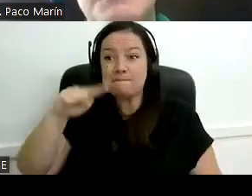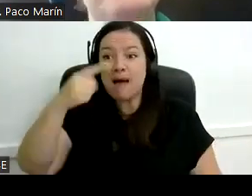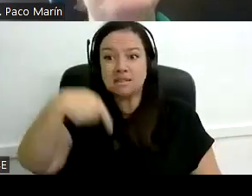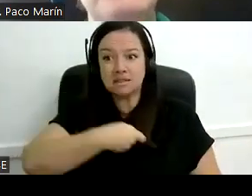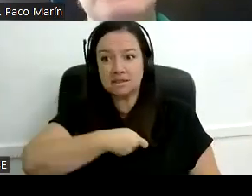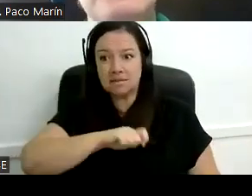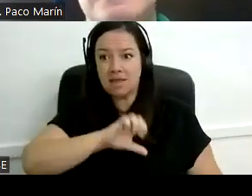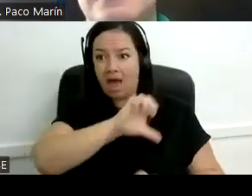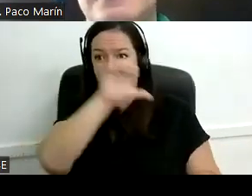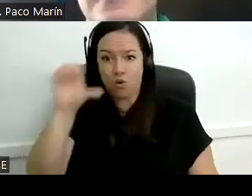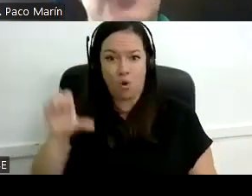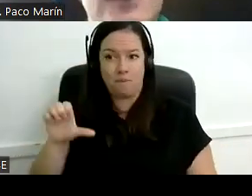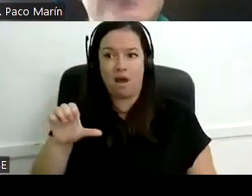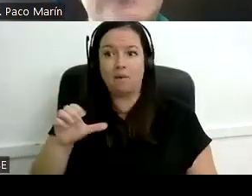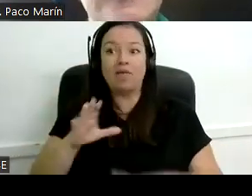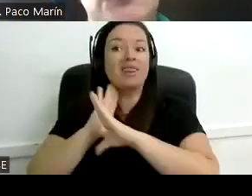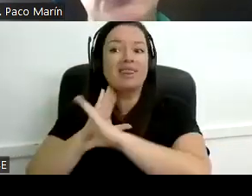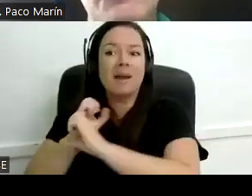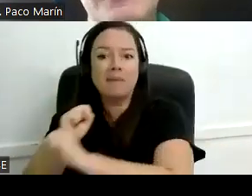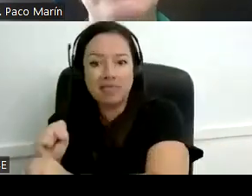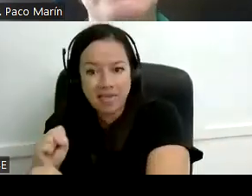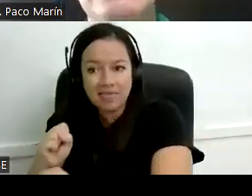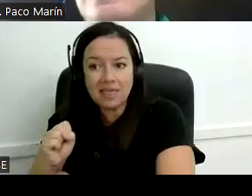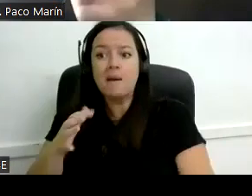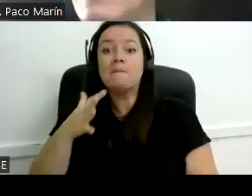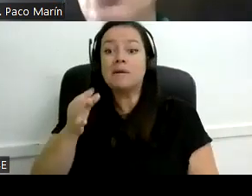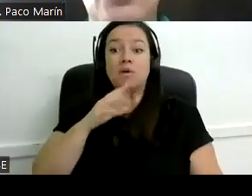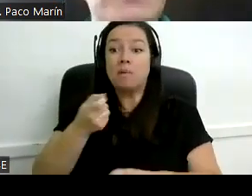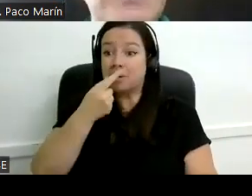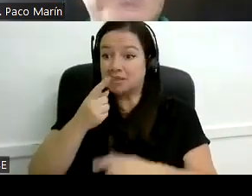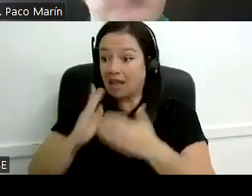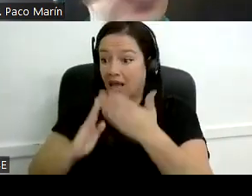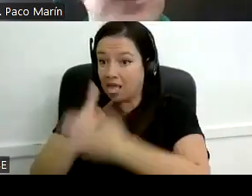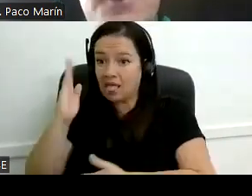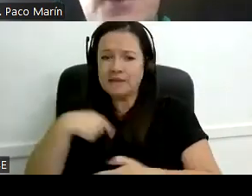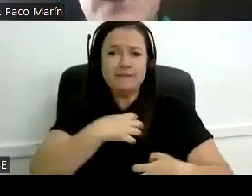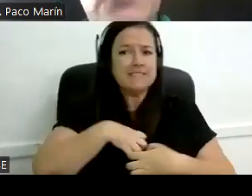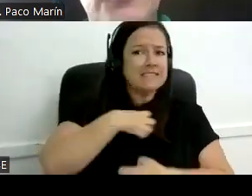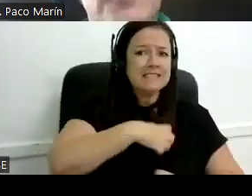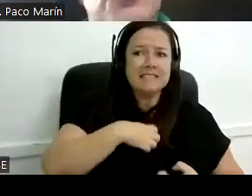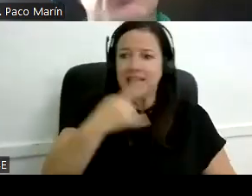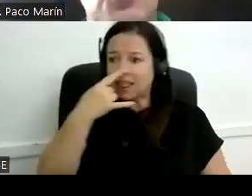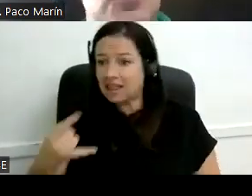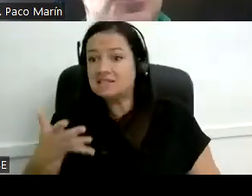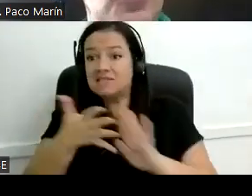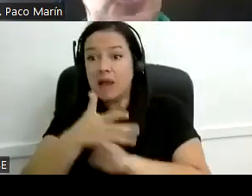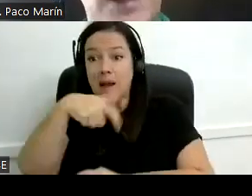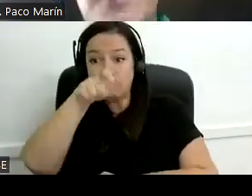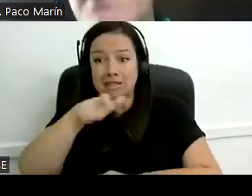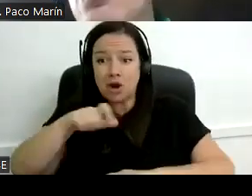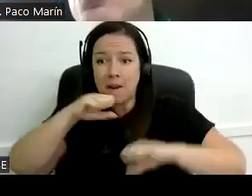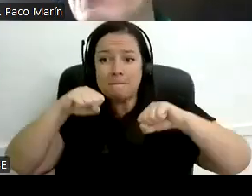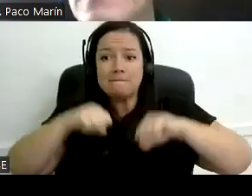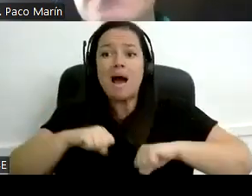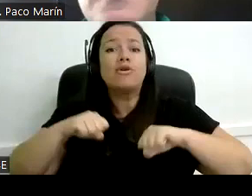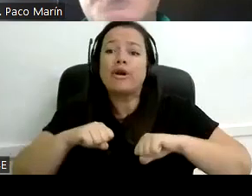una alta dependencia, generan, si intentas retirar el síndrome de abstinencia, el resultado son que muchos de mis abuelitos están con su